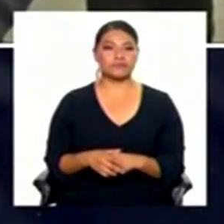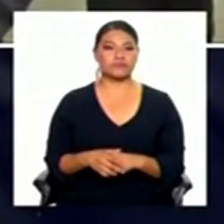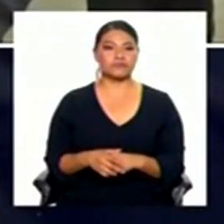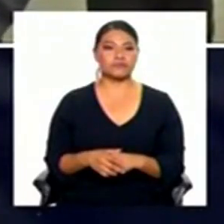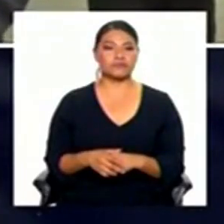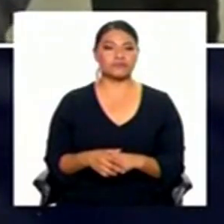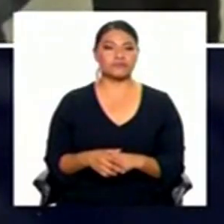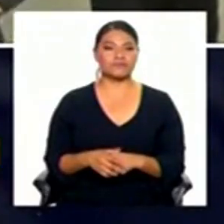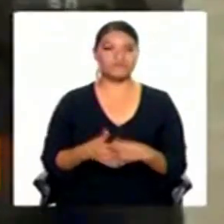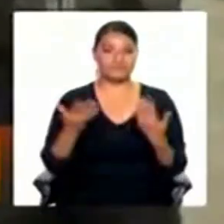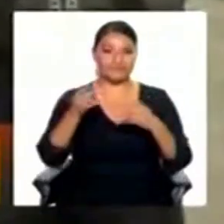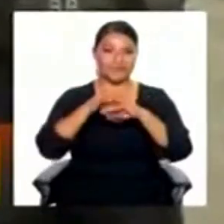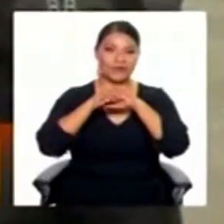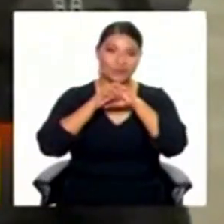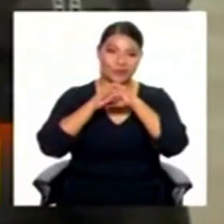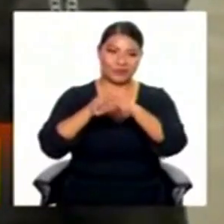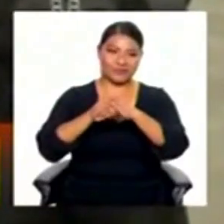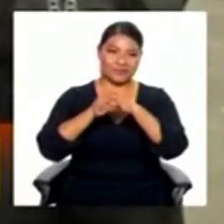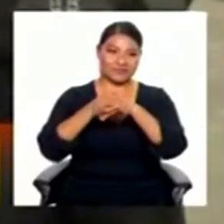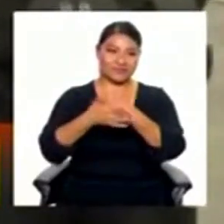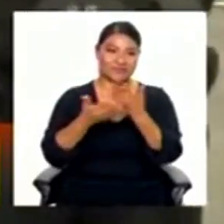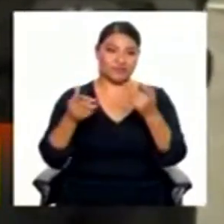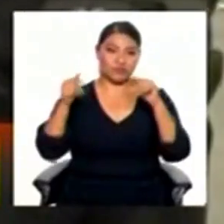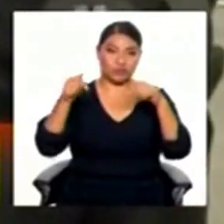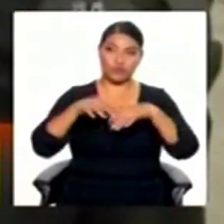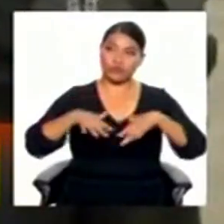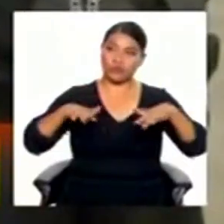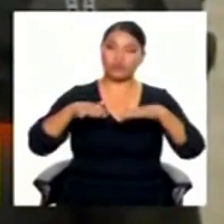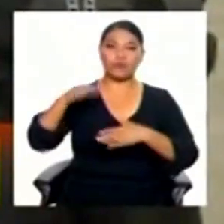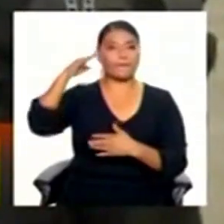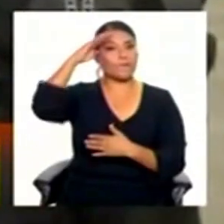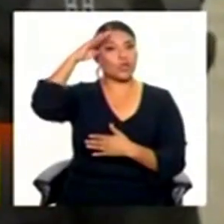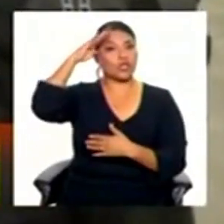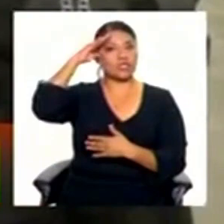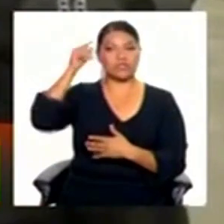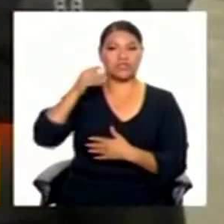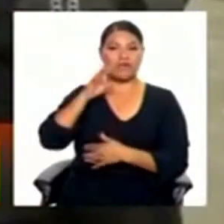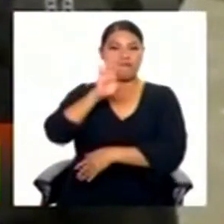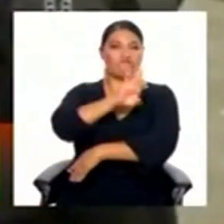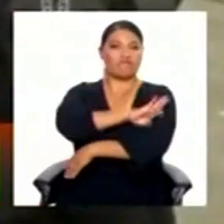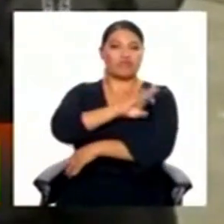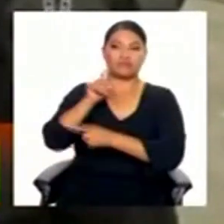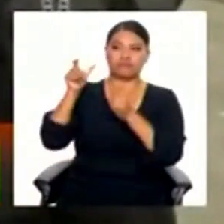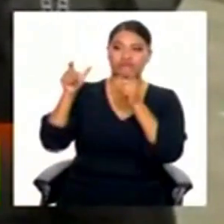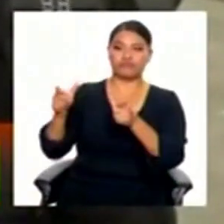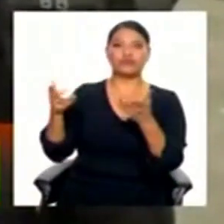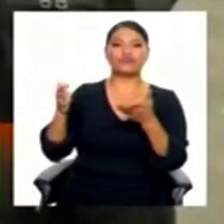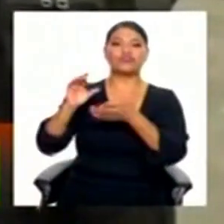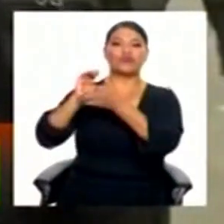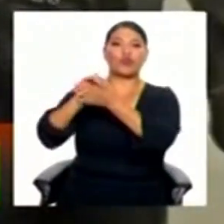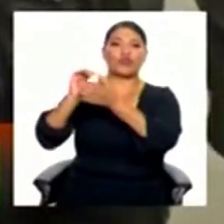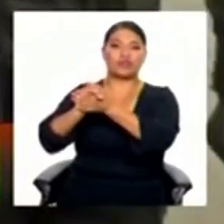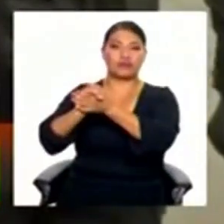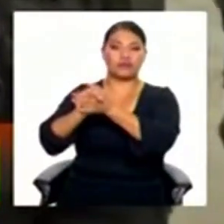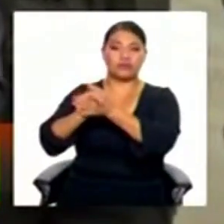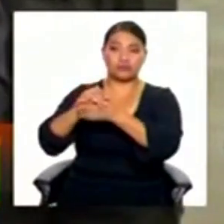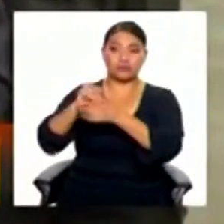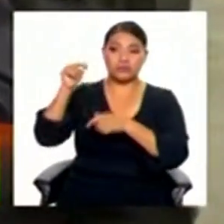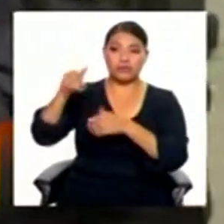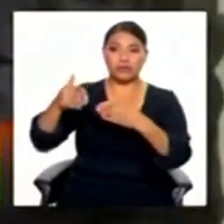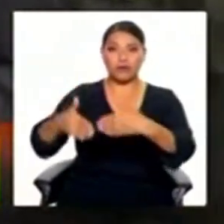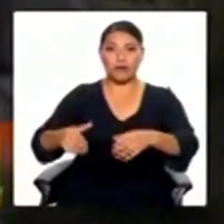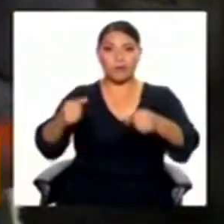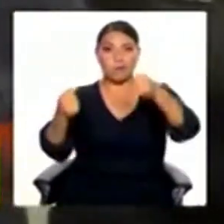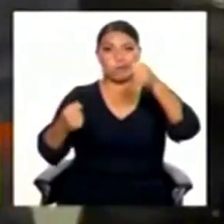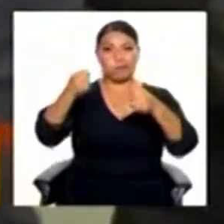Un cordial saludo para todos ustedes. Estamos aquí en la dirección de la Policía Fiscal en el distrito de Chorrillos, en donde se ha intervenido este